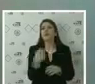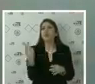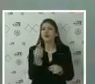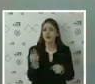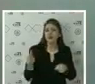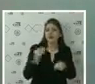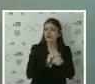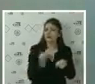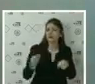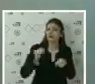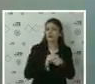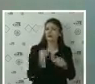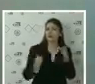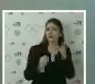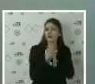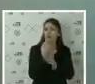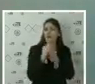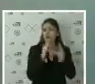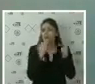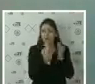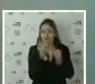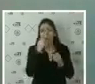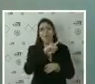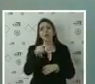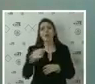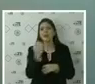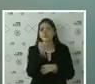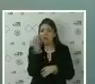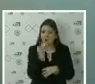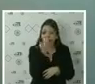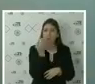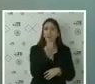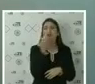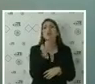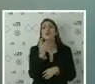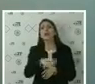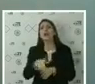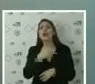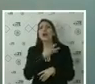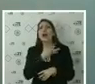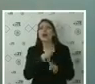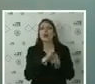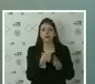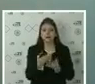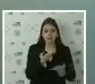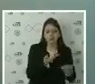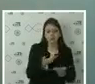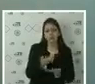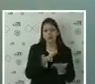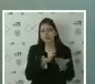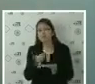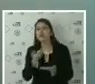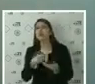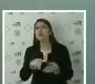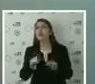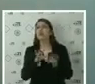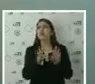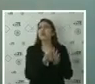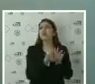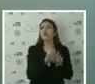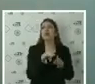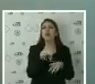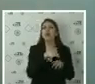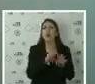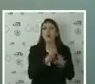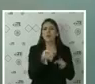nuevas técnicas para que las instituciones educativas y los docentes tengan una retroalimentación de sus fortalezas y áreas de oportunidad